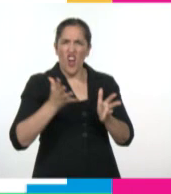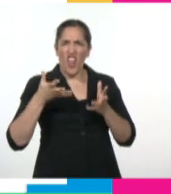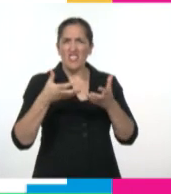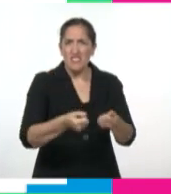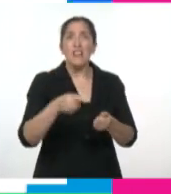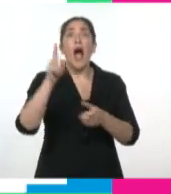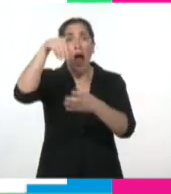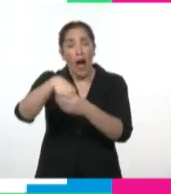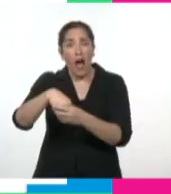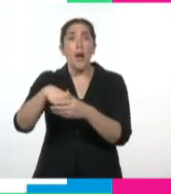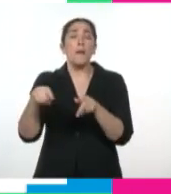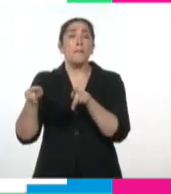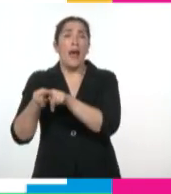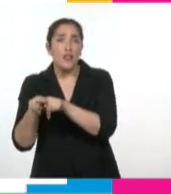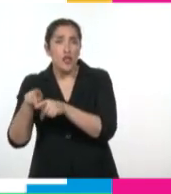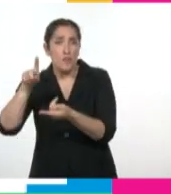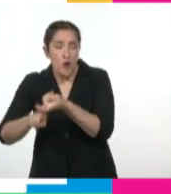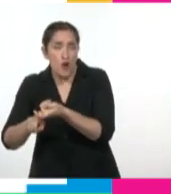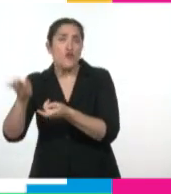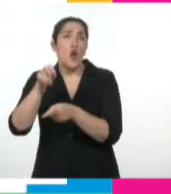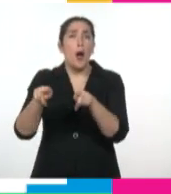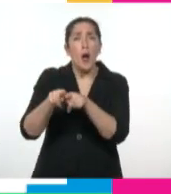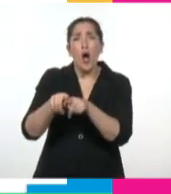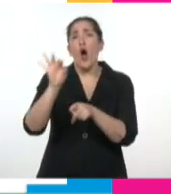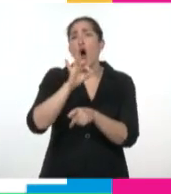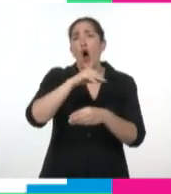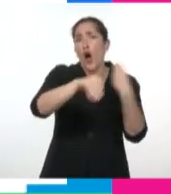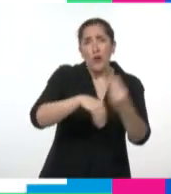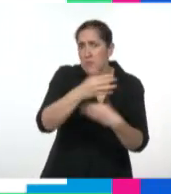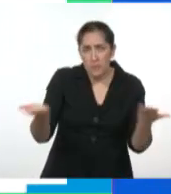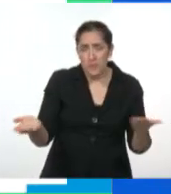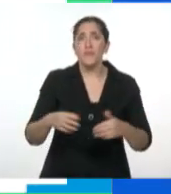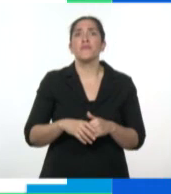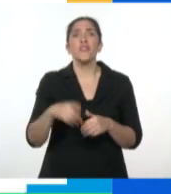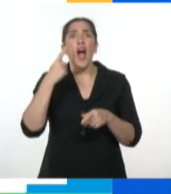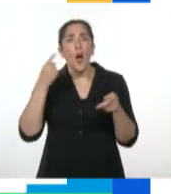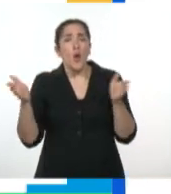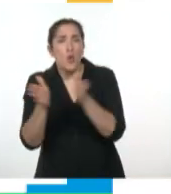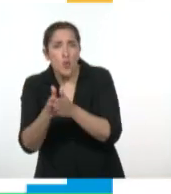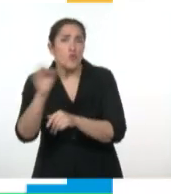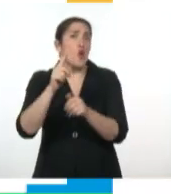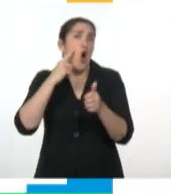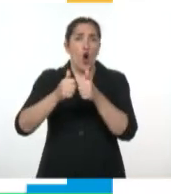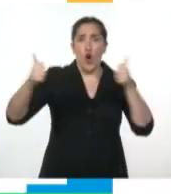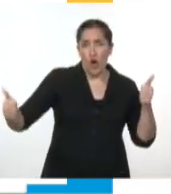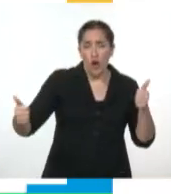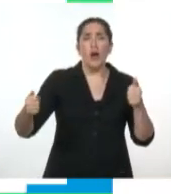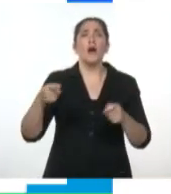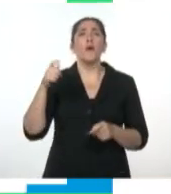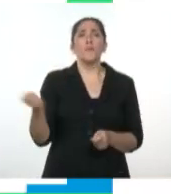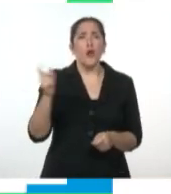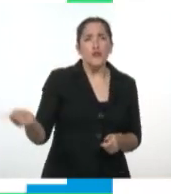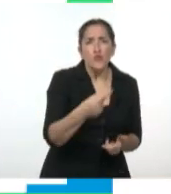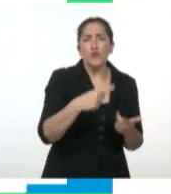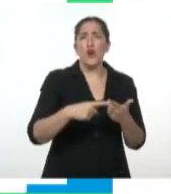del matrimonio o de otras relaciones vinculares o de parentesco, exista o no convivencia, así como la prostitución forzada,